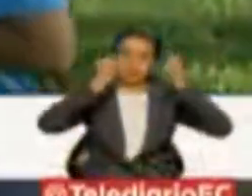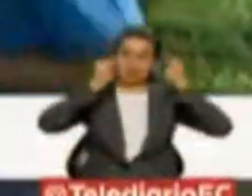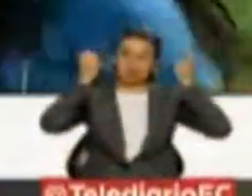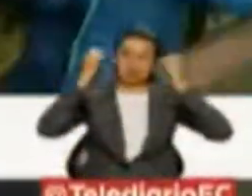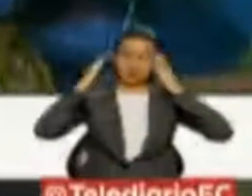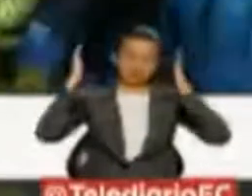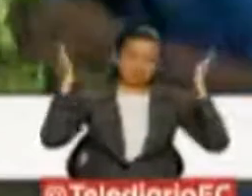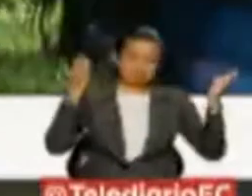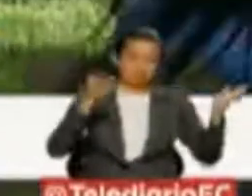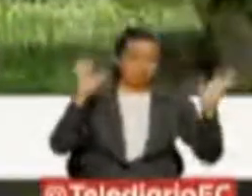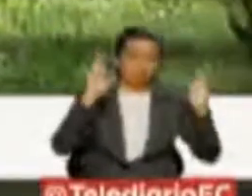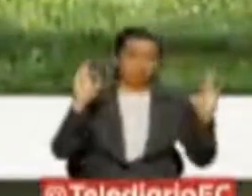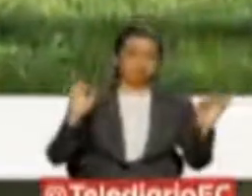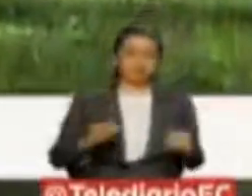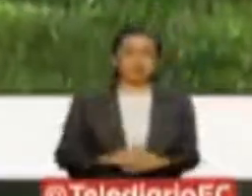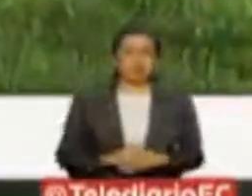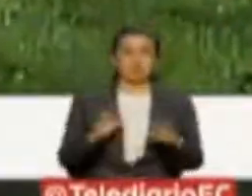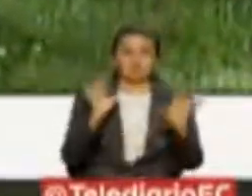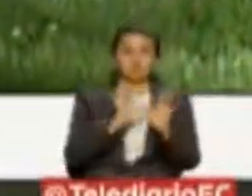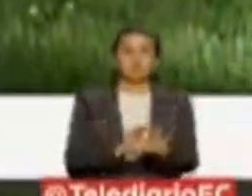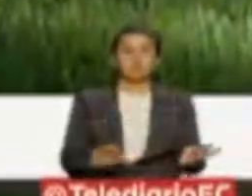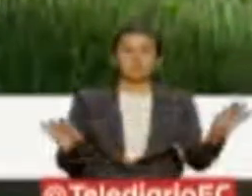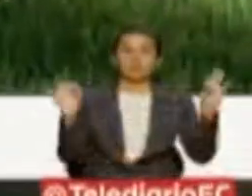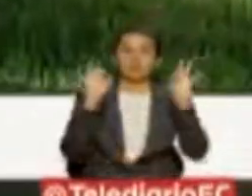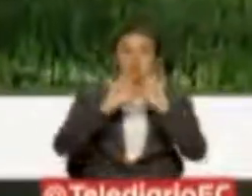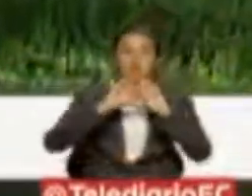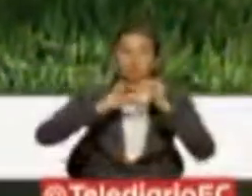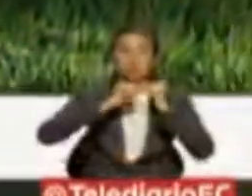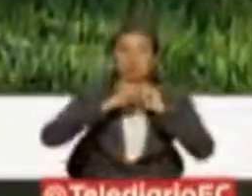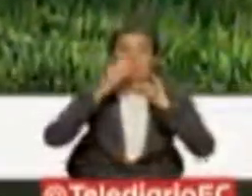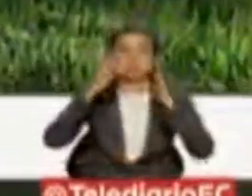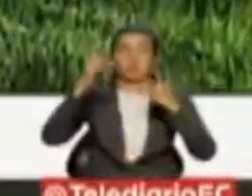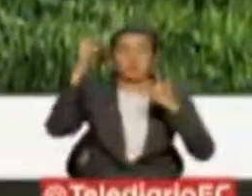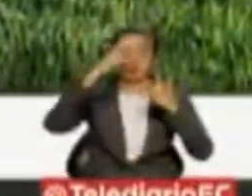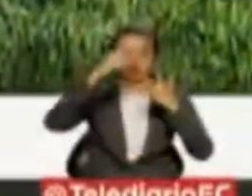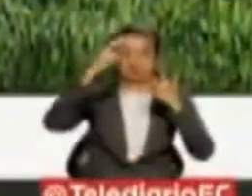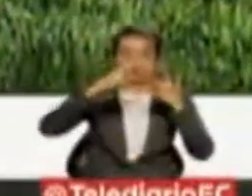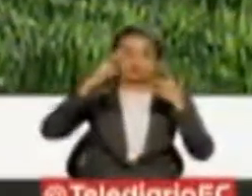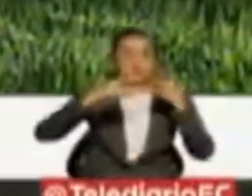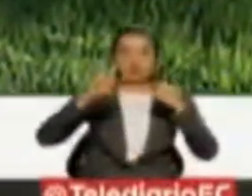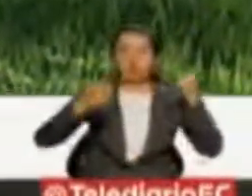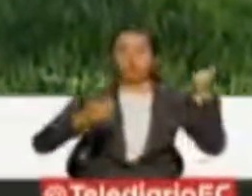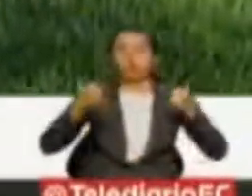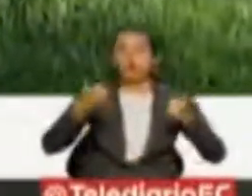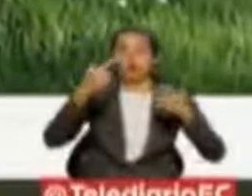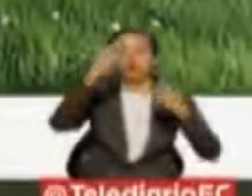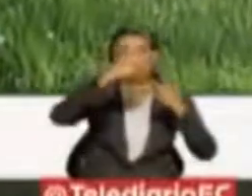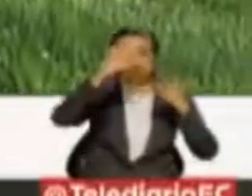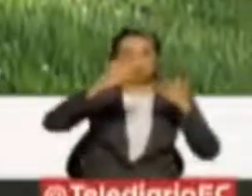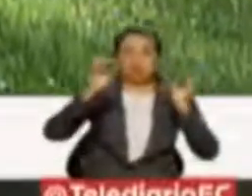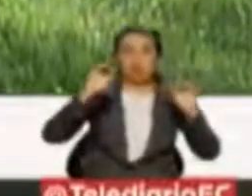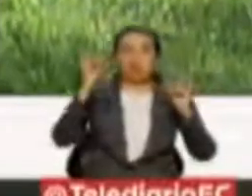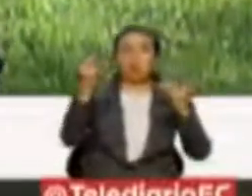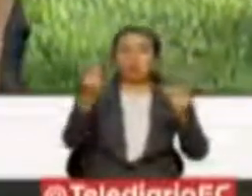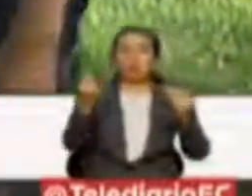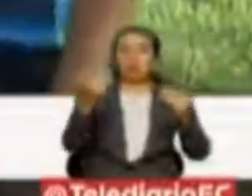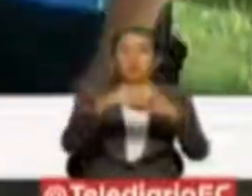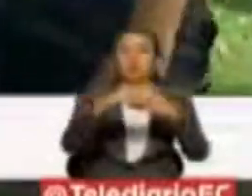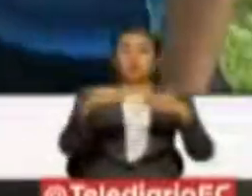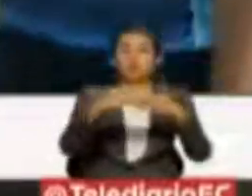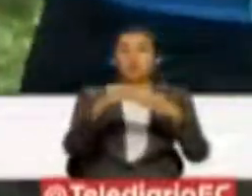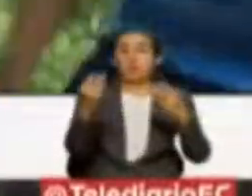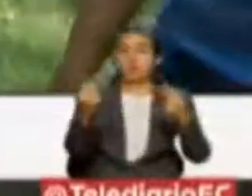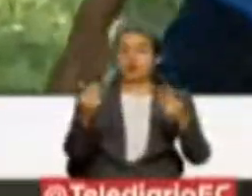fiesta del atletismo infantil. Muy importante, vamos hablando de los requisitos, cómo se pueden inscribir, qué costo tiene la carrera. Sí,